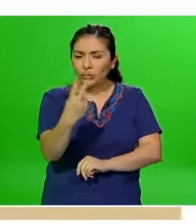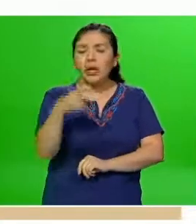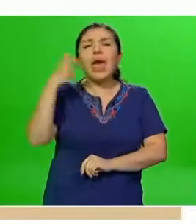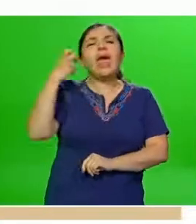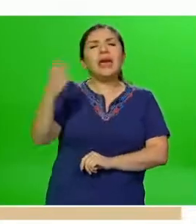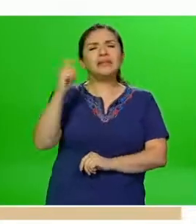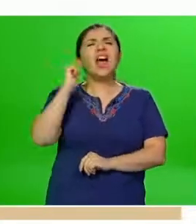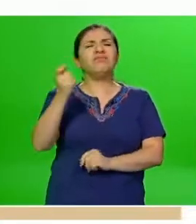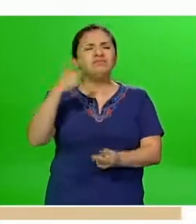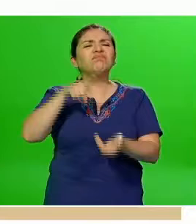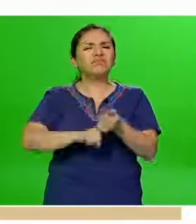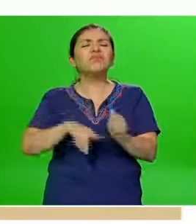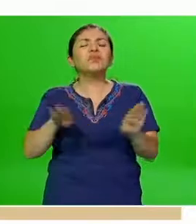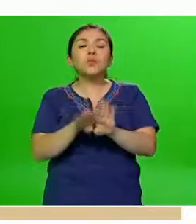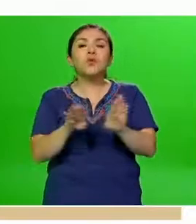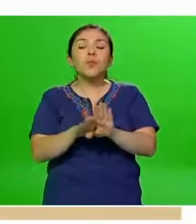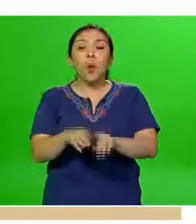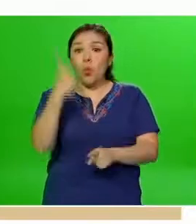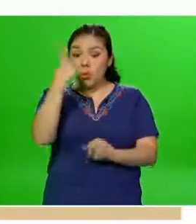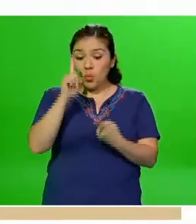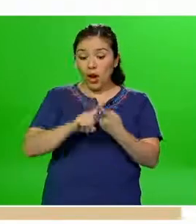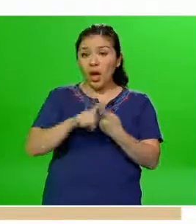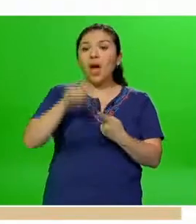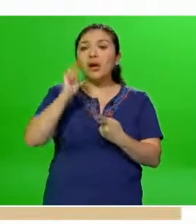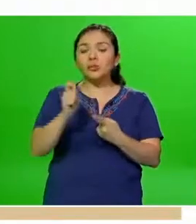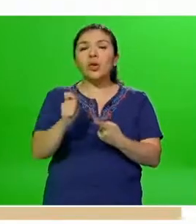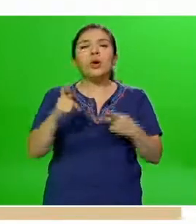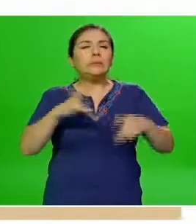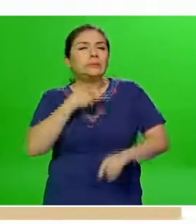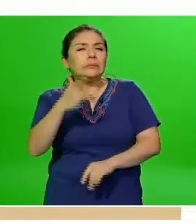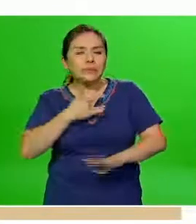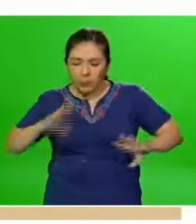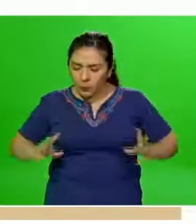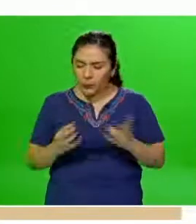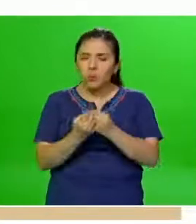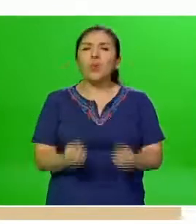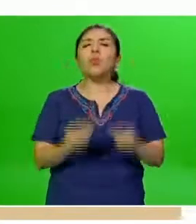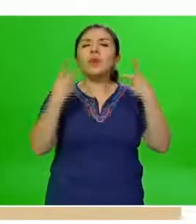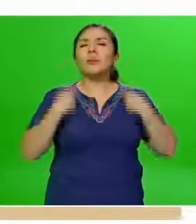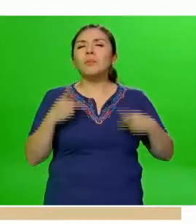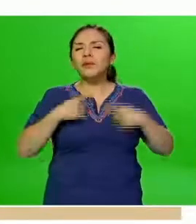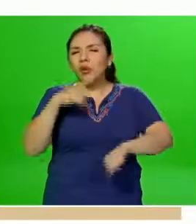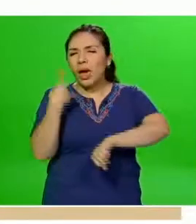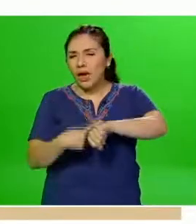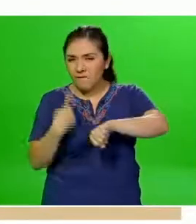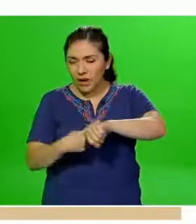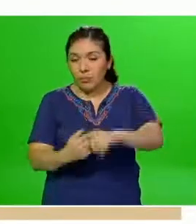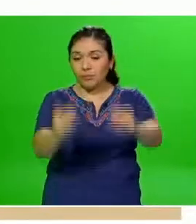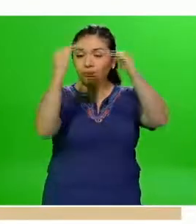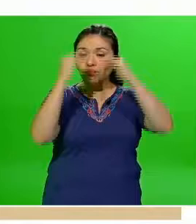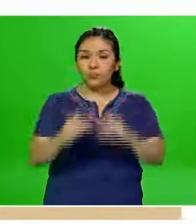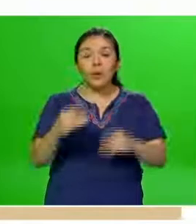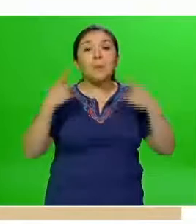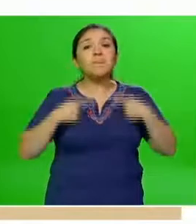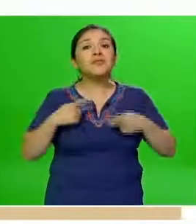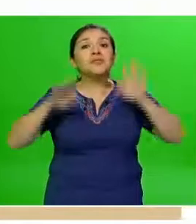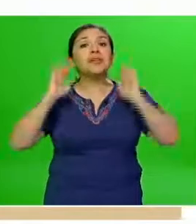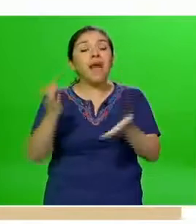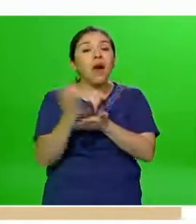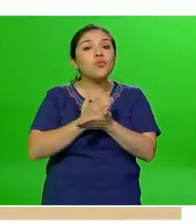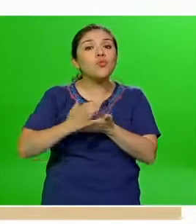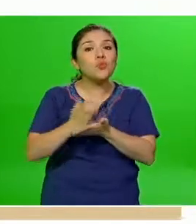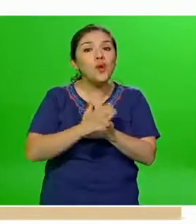curvas representan los casos estimados y la otra son nuestras personas recuperadas. Esto